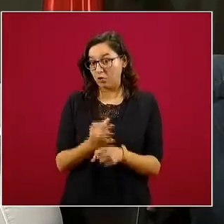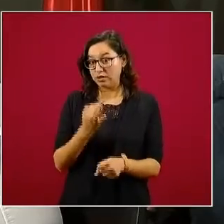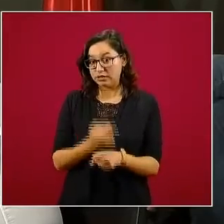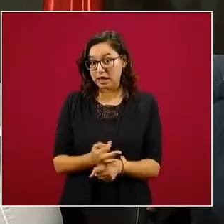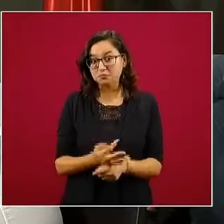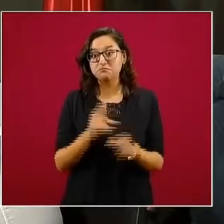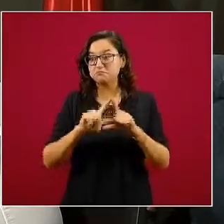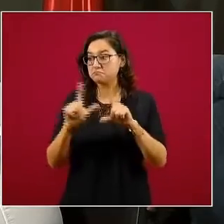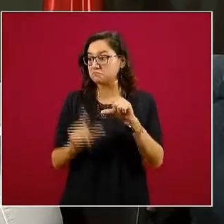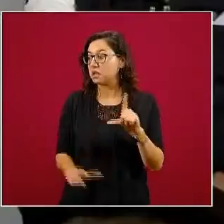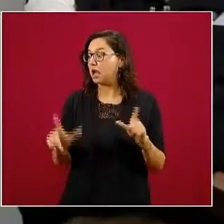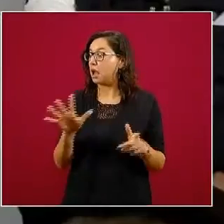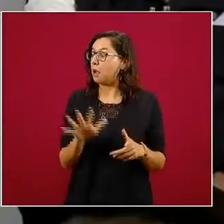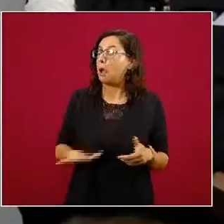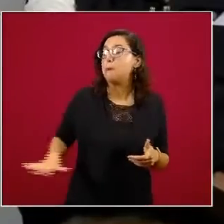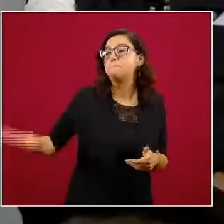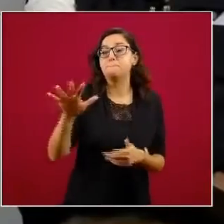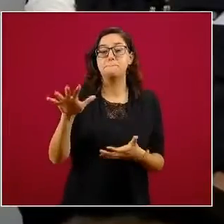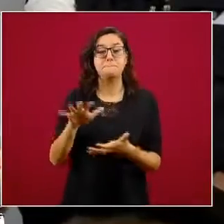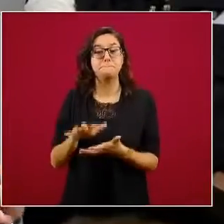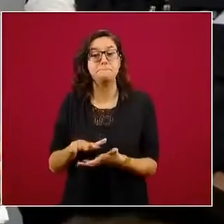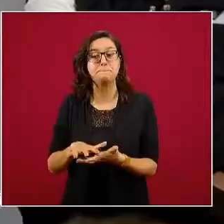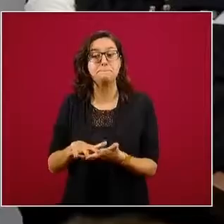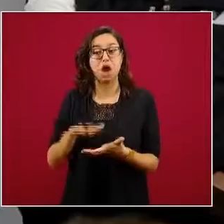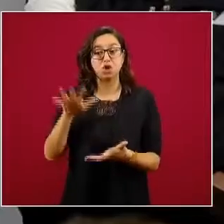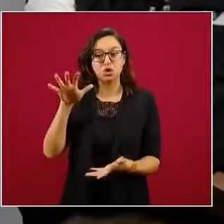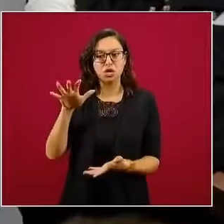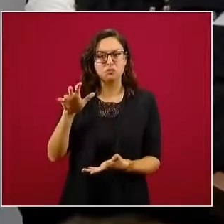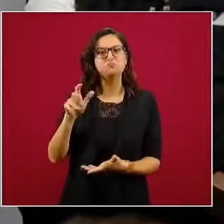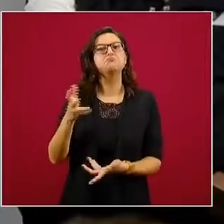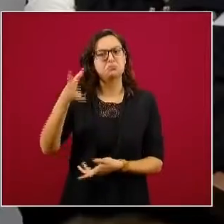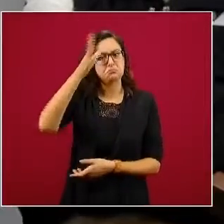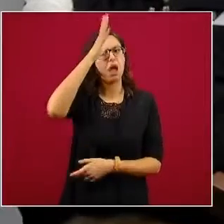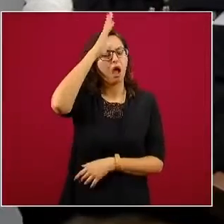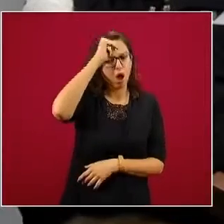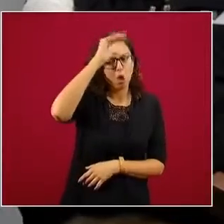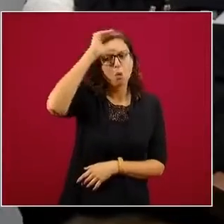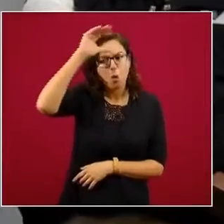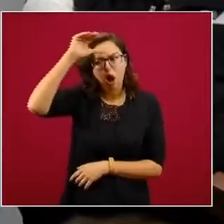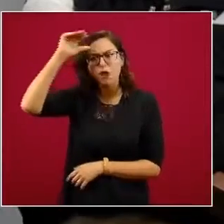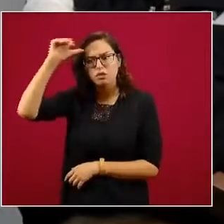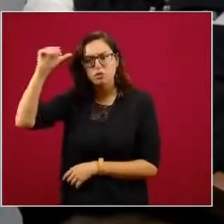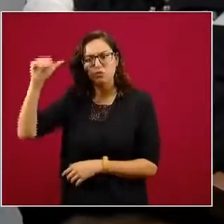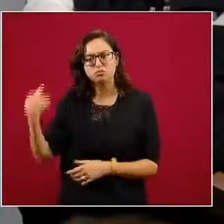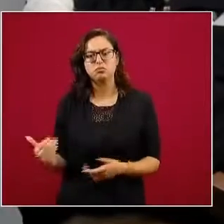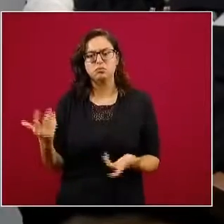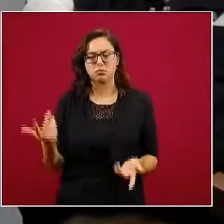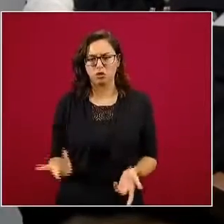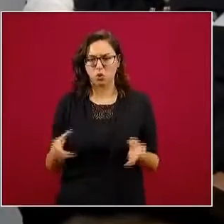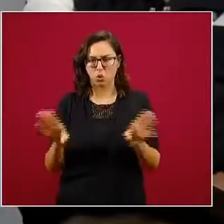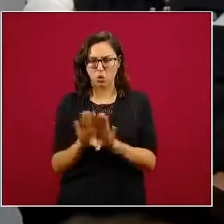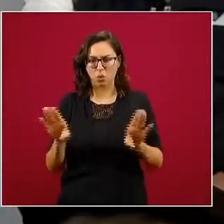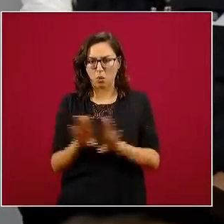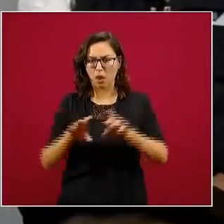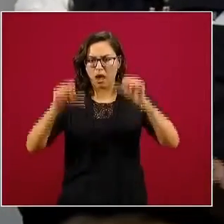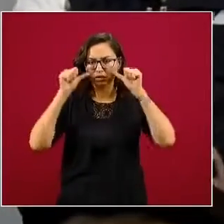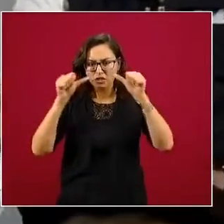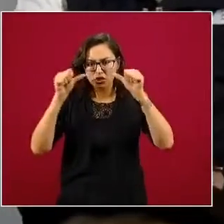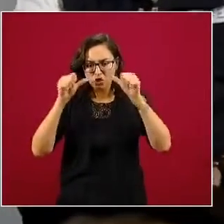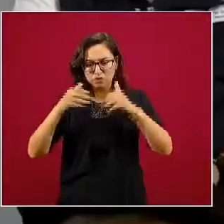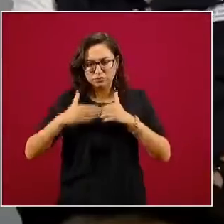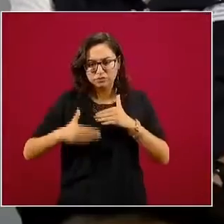comunitario en Puebla, que involucra transversalmente a todos los agentes sociales y administrativos